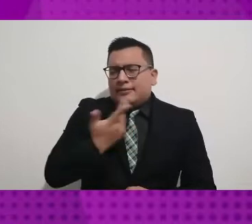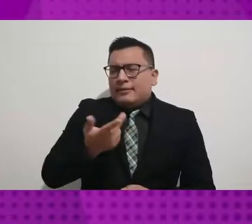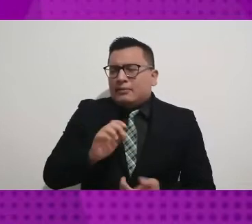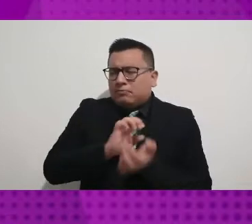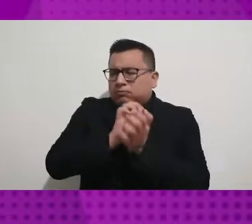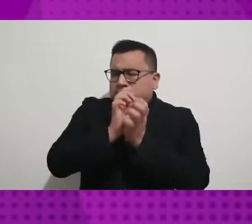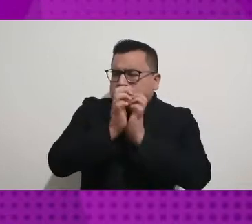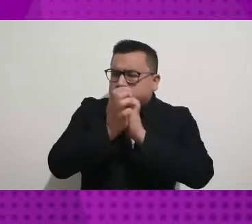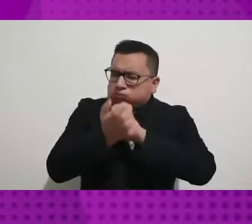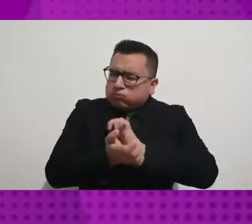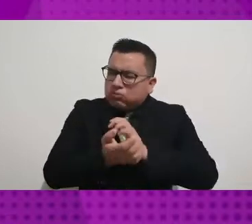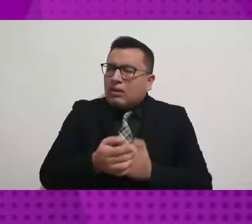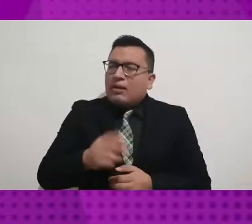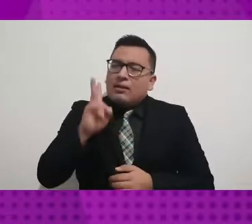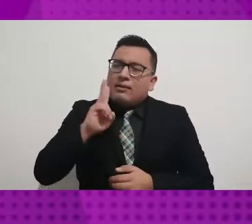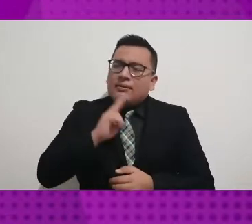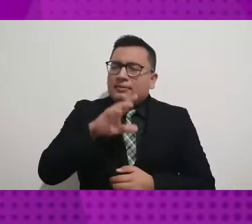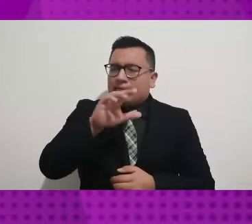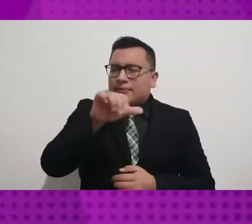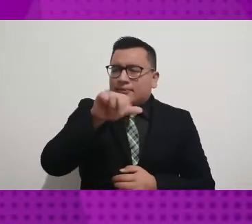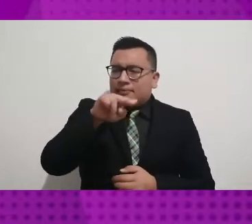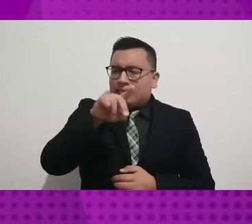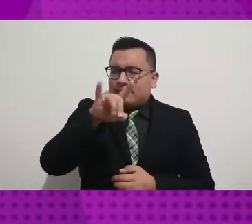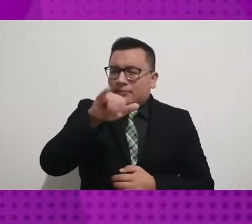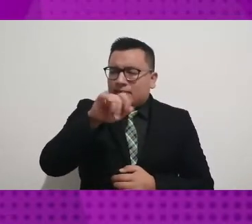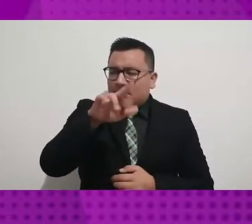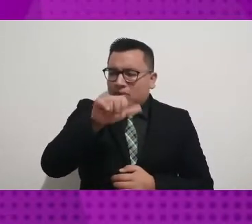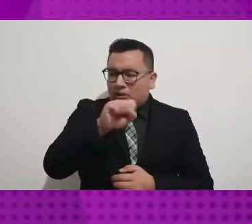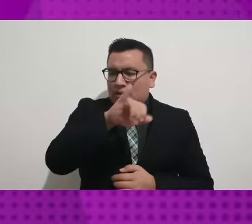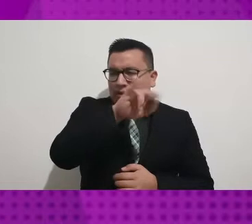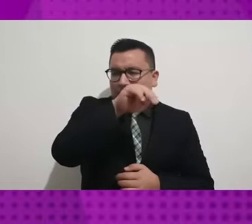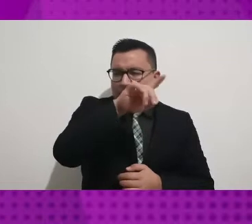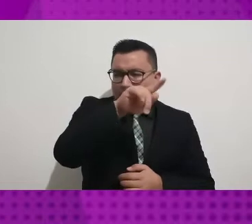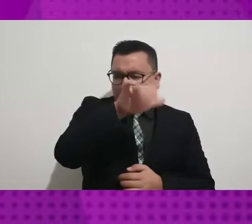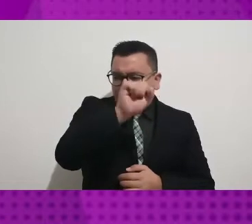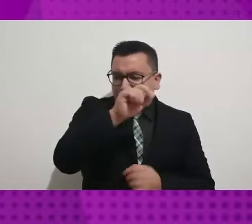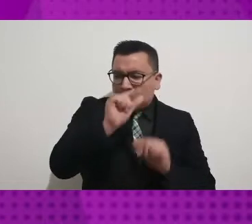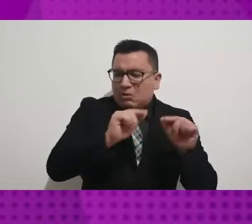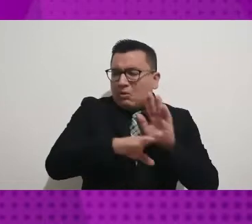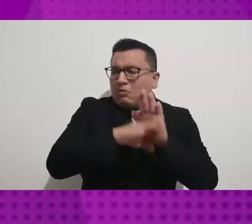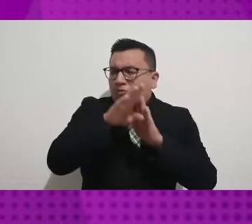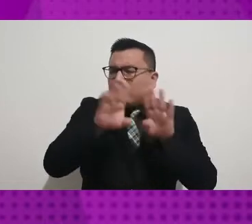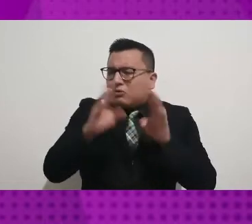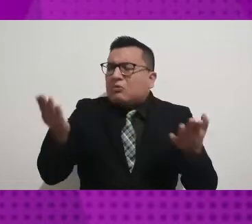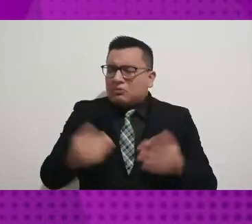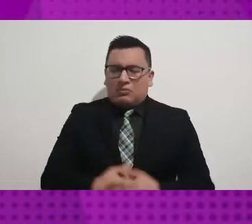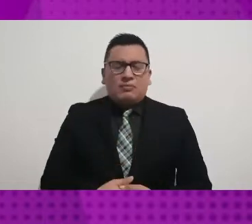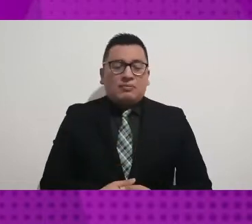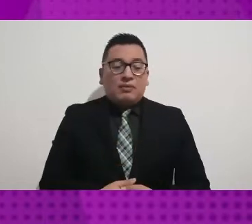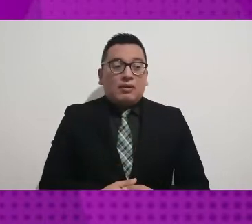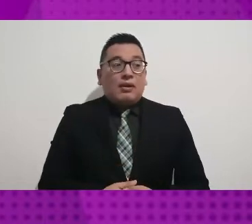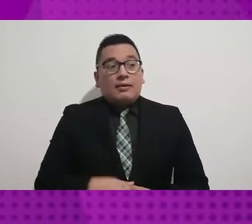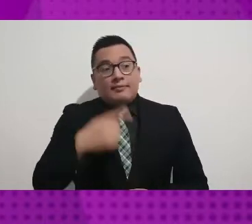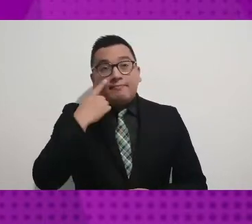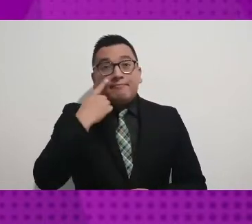esto de la evolución. ¿Cuál ha sido la evolución de las candidaturas independientes del 2012 a la fecha?